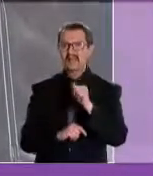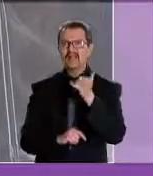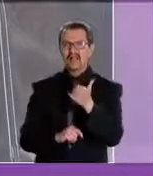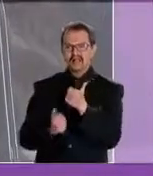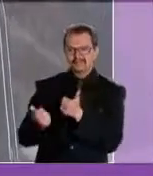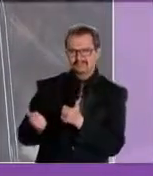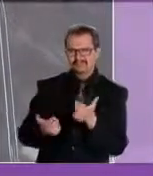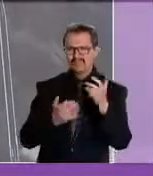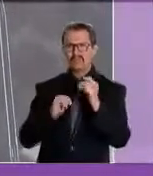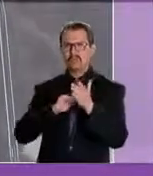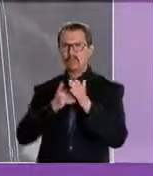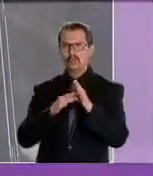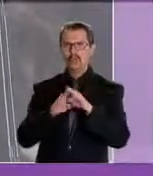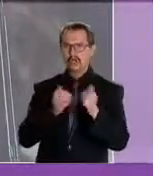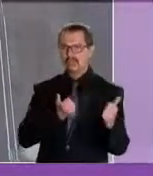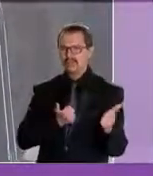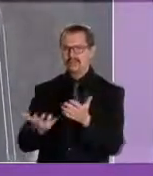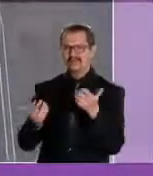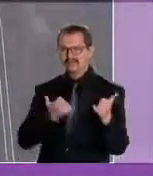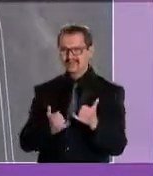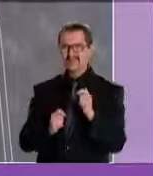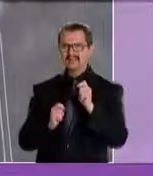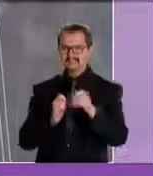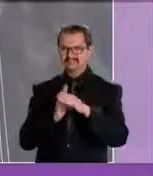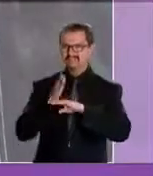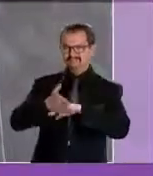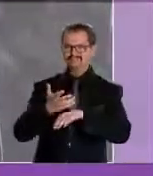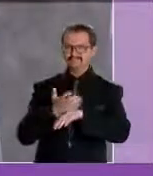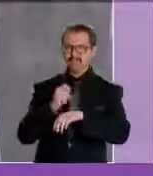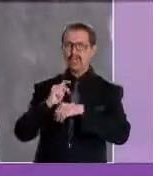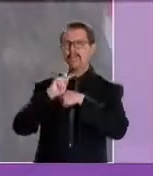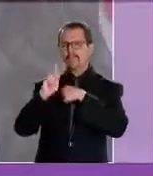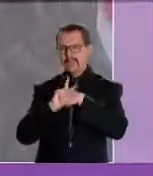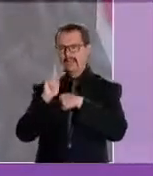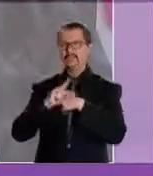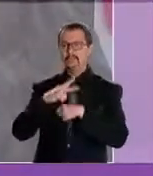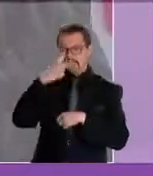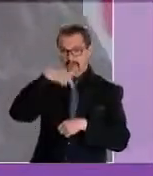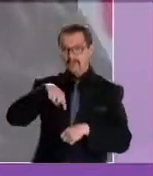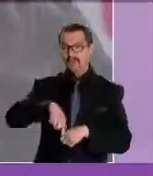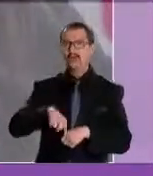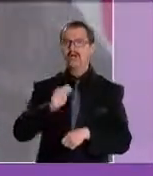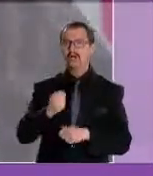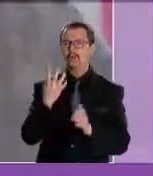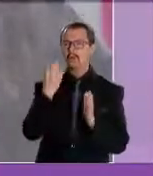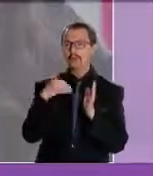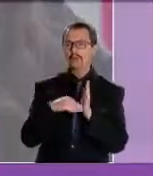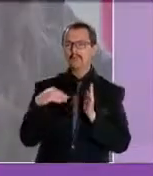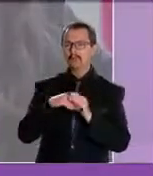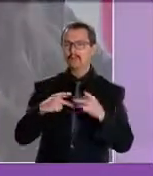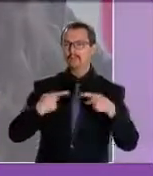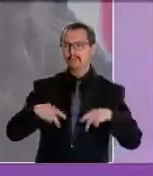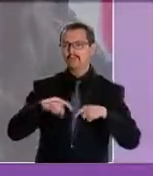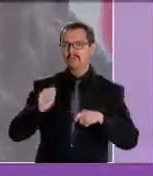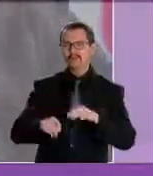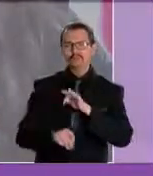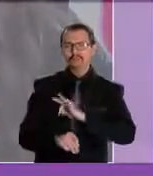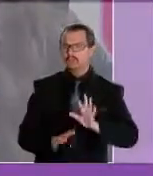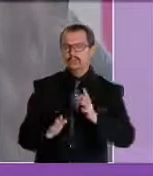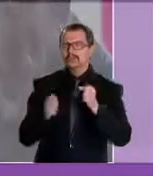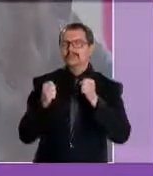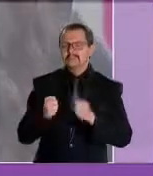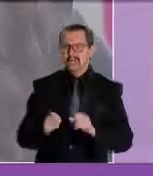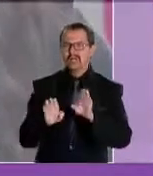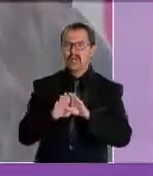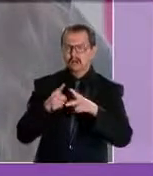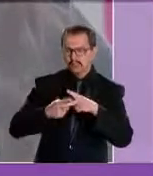el debate, con un rating de 15.92 puntos. Tomando en cuenta el segmento de 4 o más años de